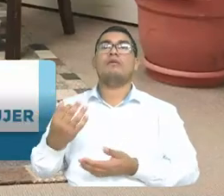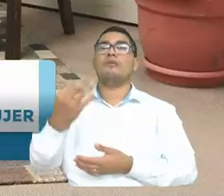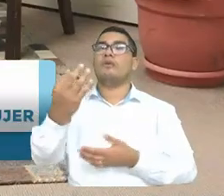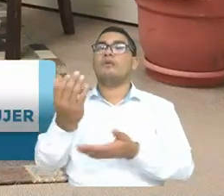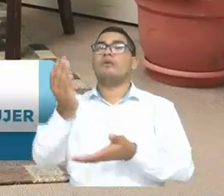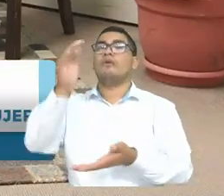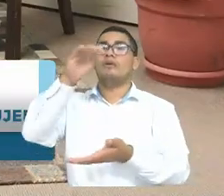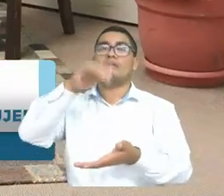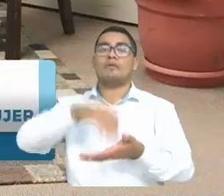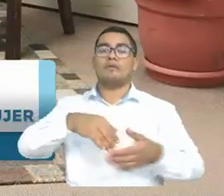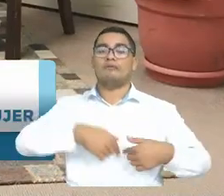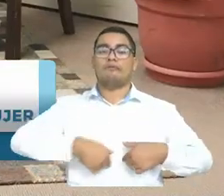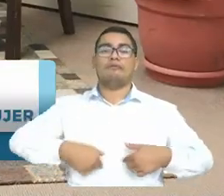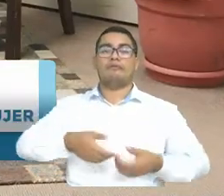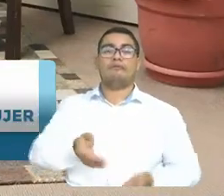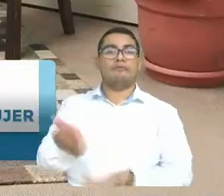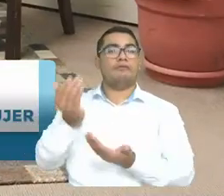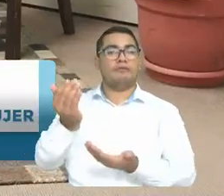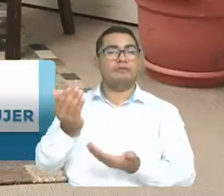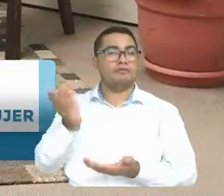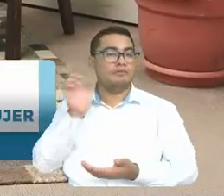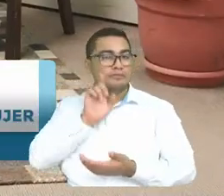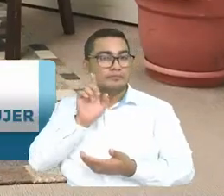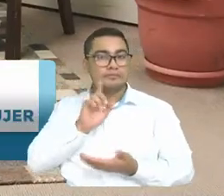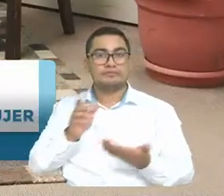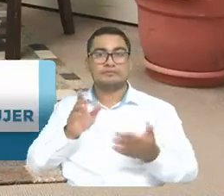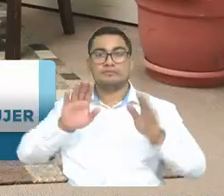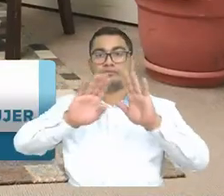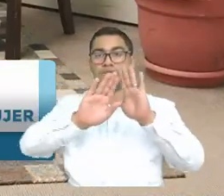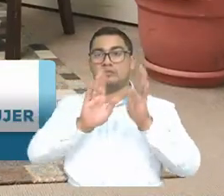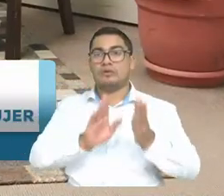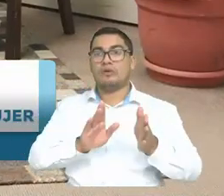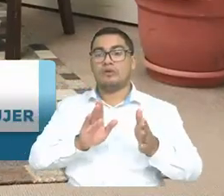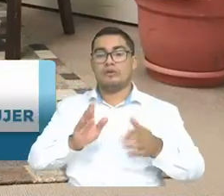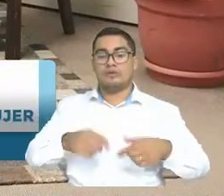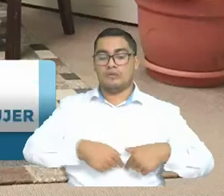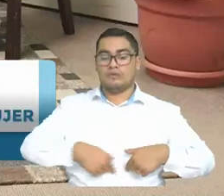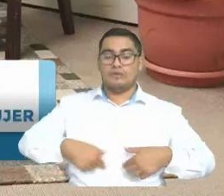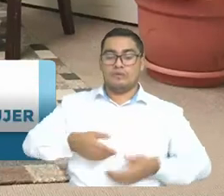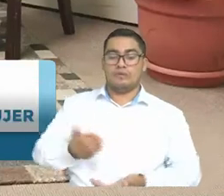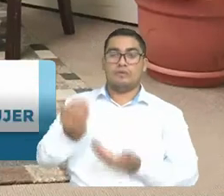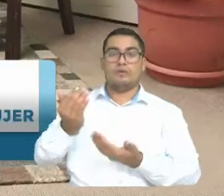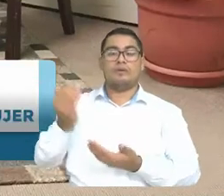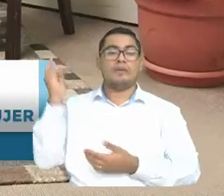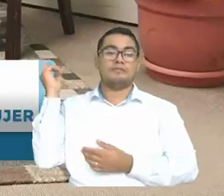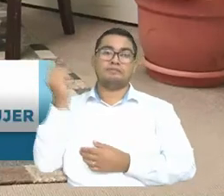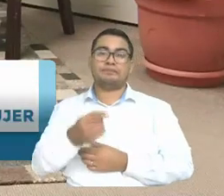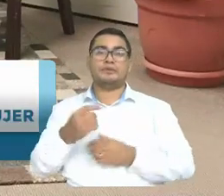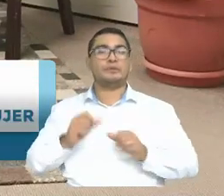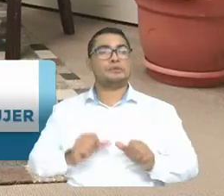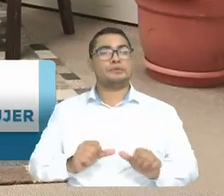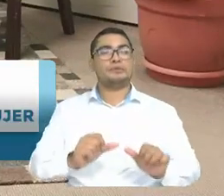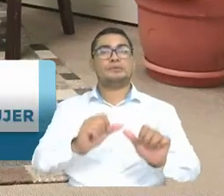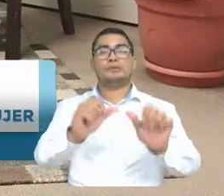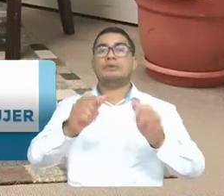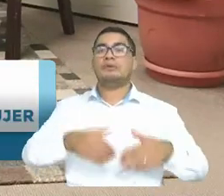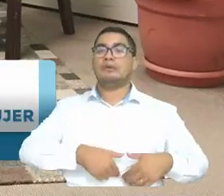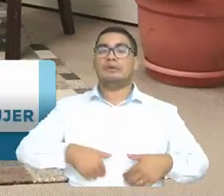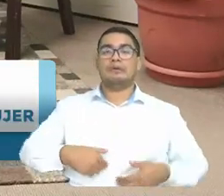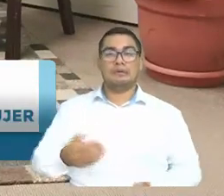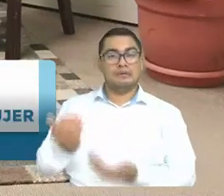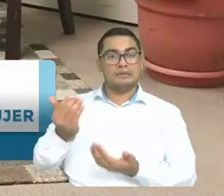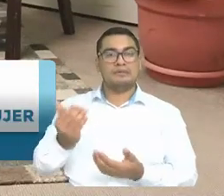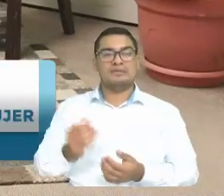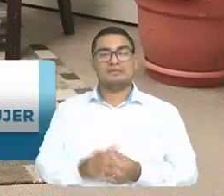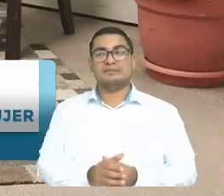cesárea y el siguiente. O sea, una mujer que tuvo su primer parto por cesárea está condenada a todos sus partos a